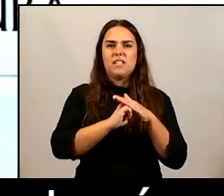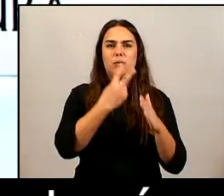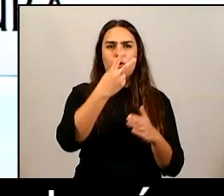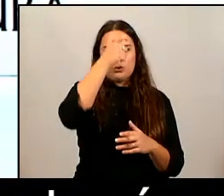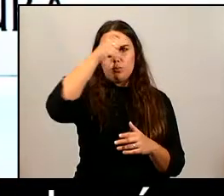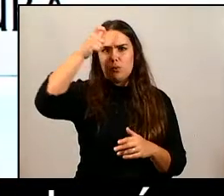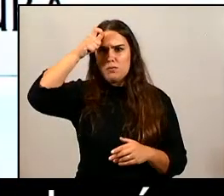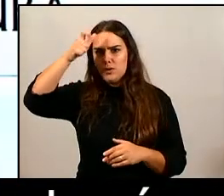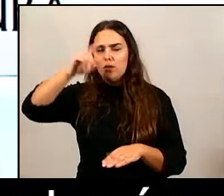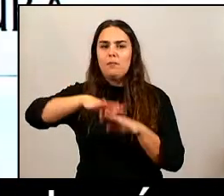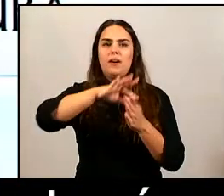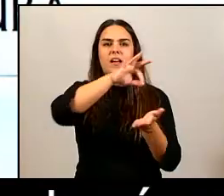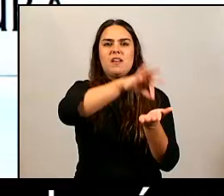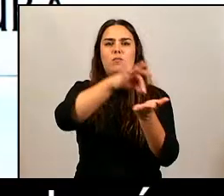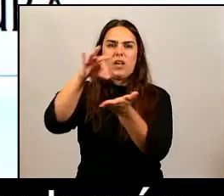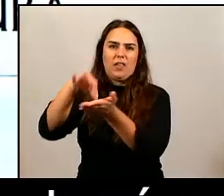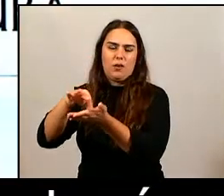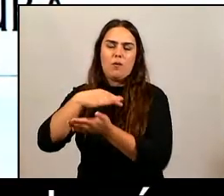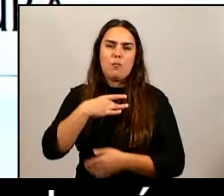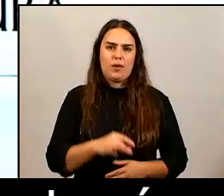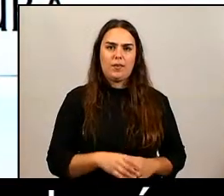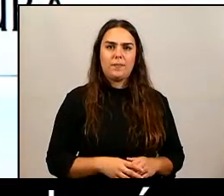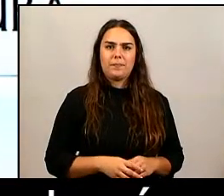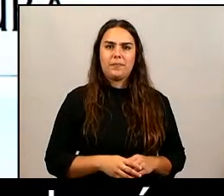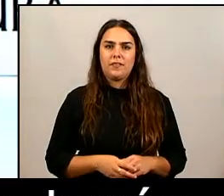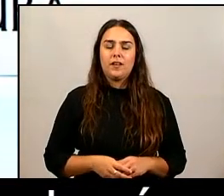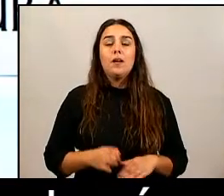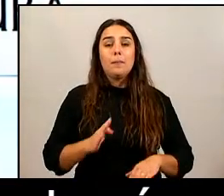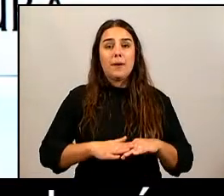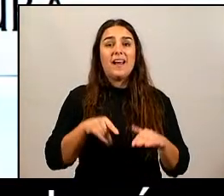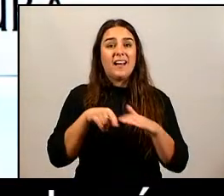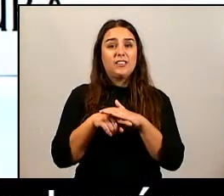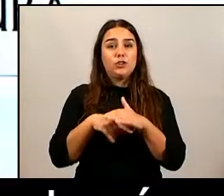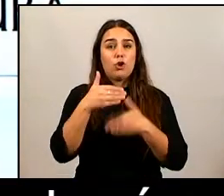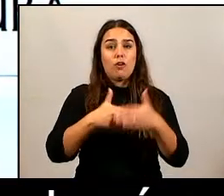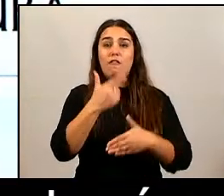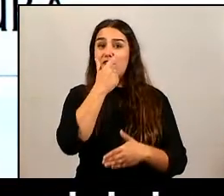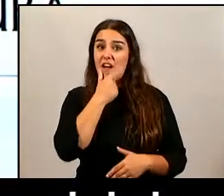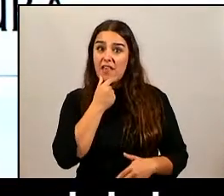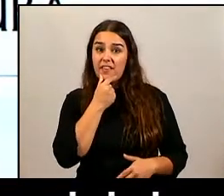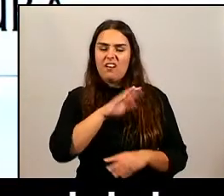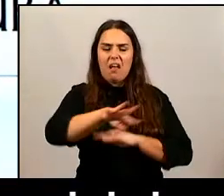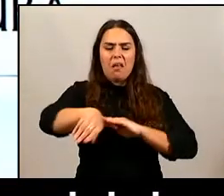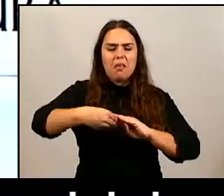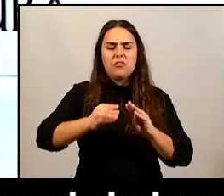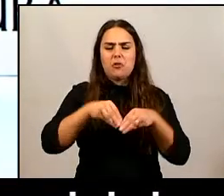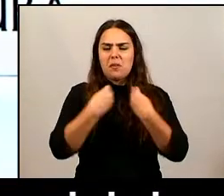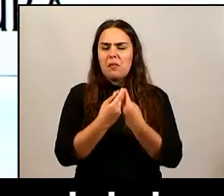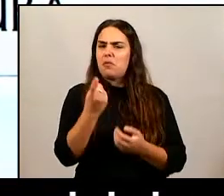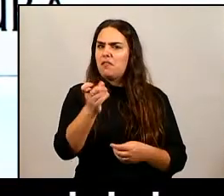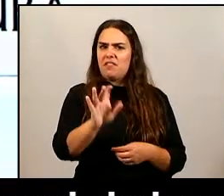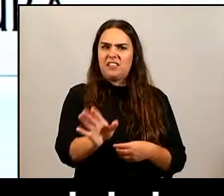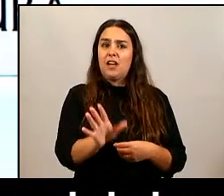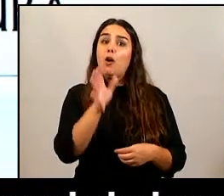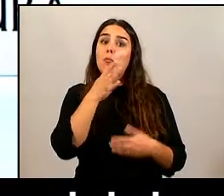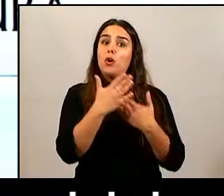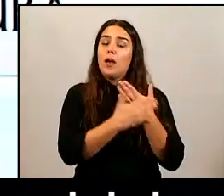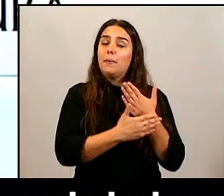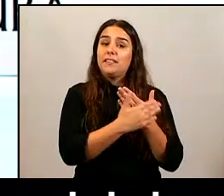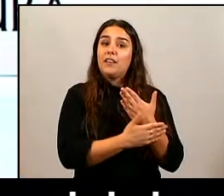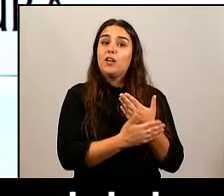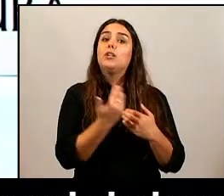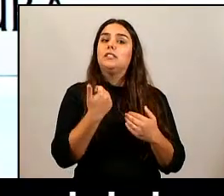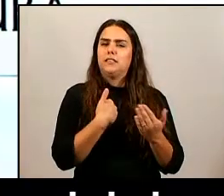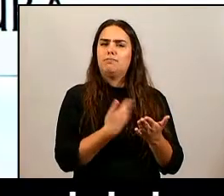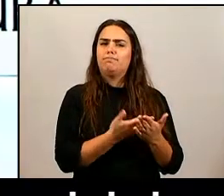como ubicación del inmueble. Para facilitar el trámite no tendrán que adjuntar ninguna documentación, ya que la Administración hará